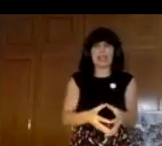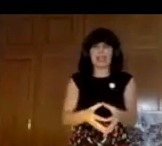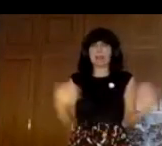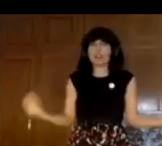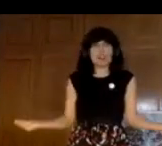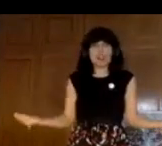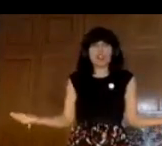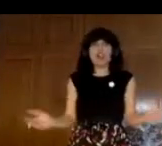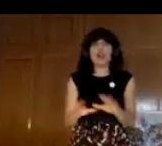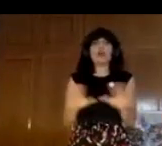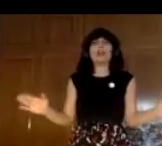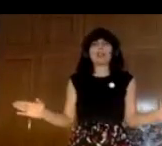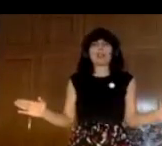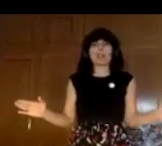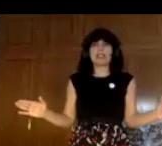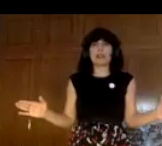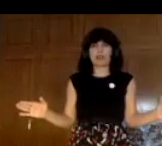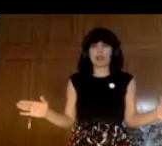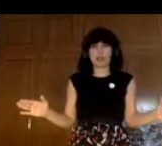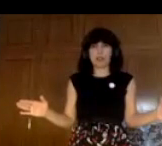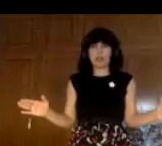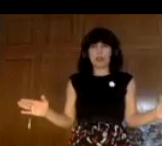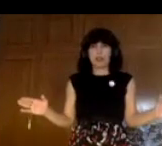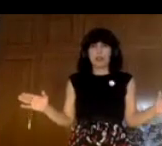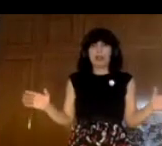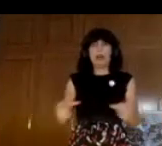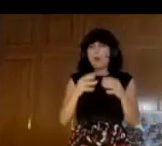seguir adelante. Pero a nosotros lo único que nos genera es confusión.